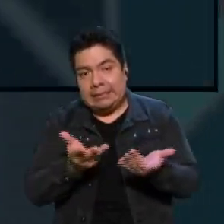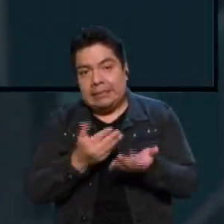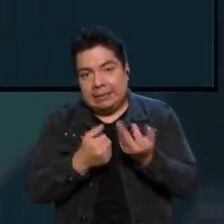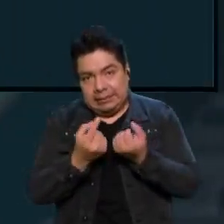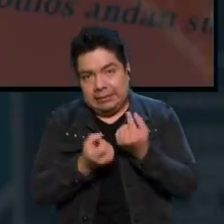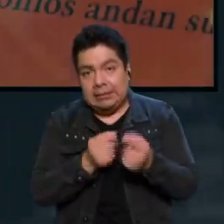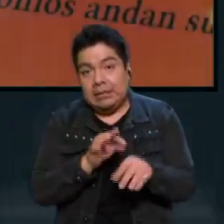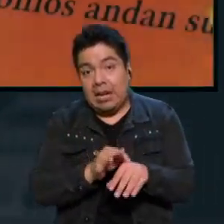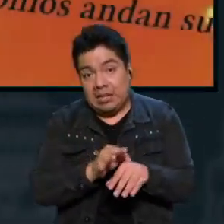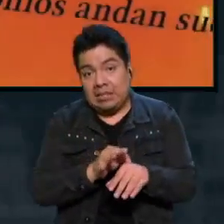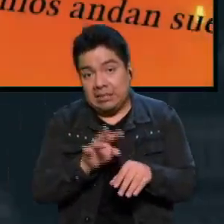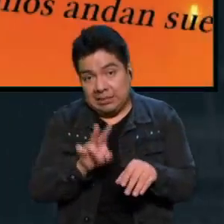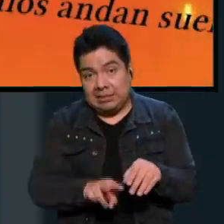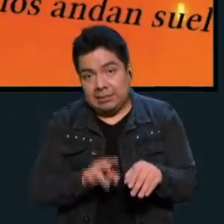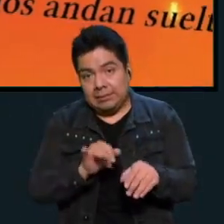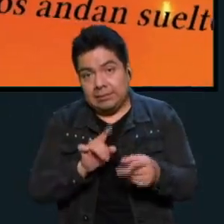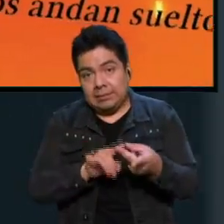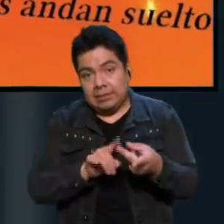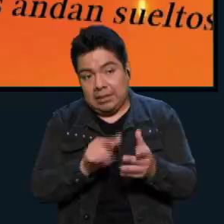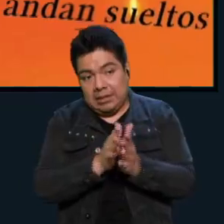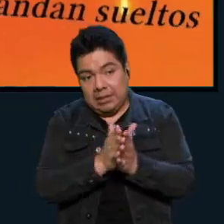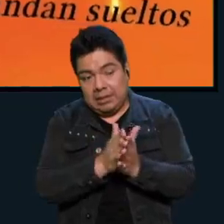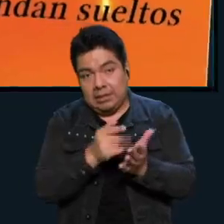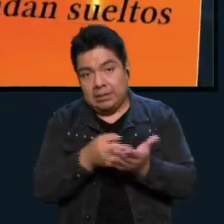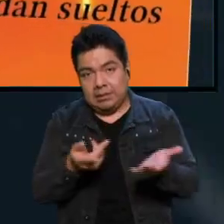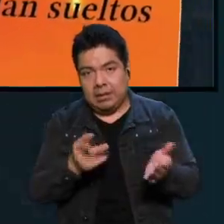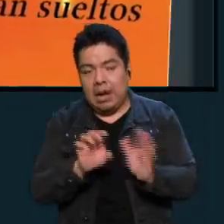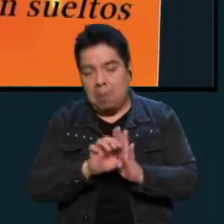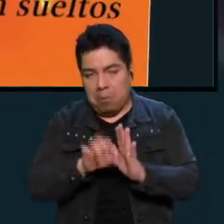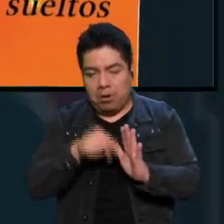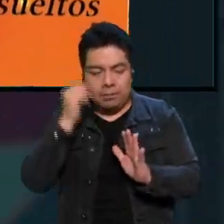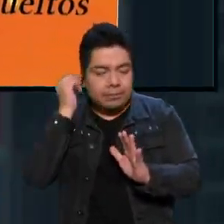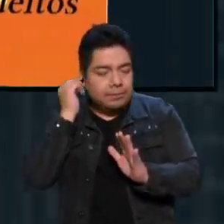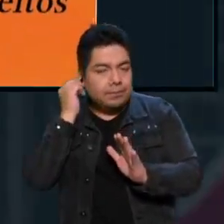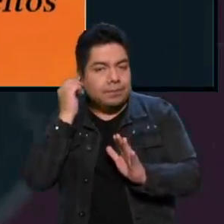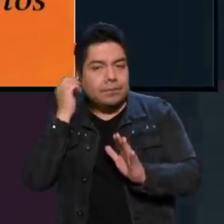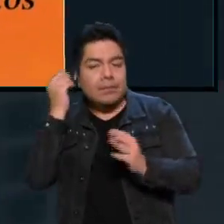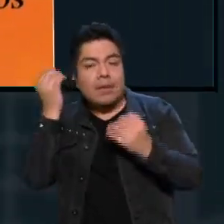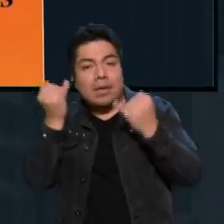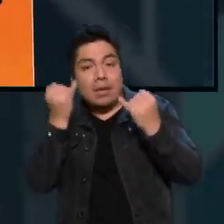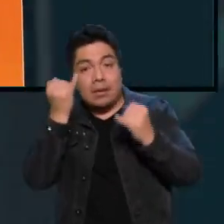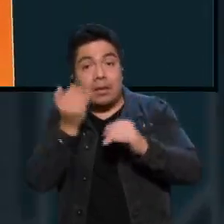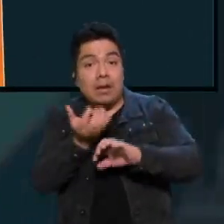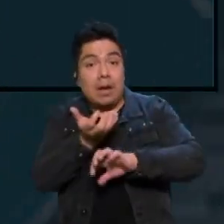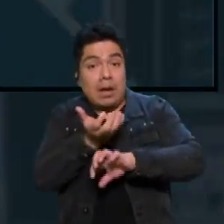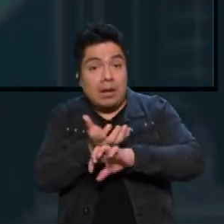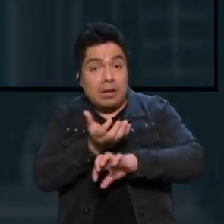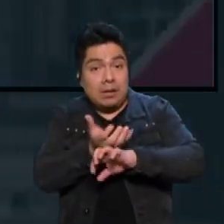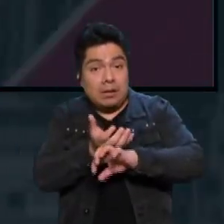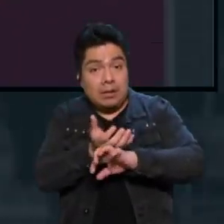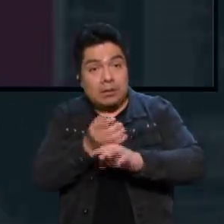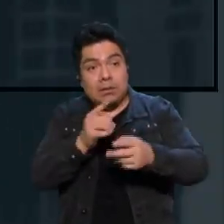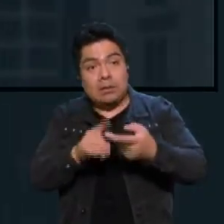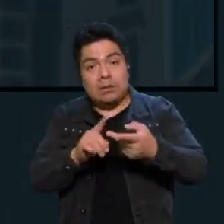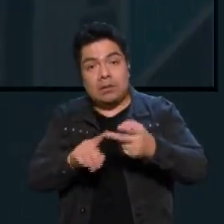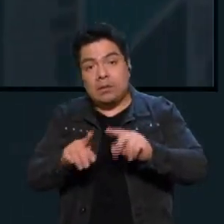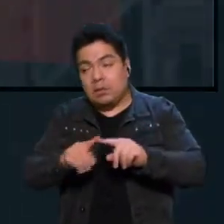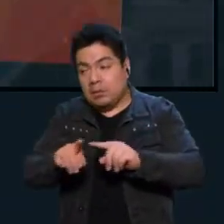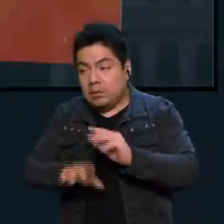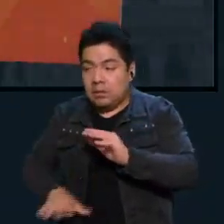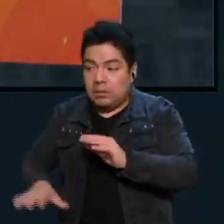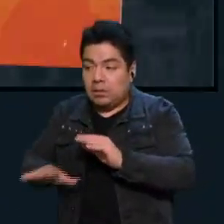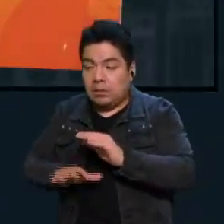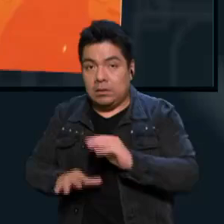una realidad que se plantea en el libro. ¿Qué puede pasar si Estados Unidos o en los sótanos